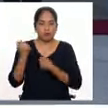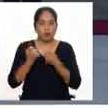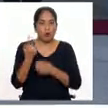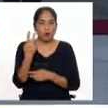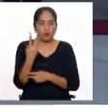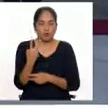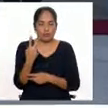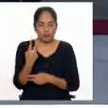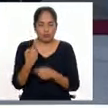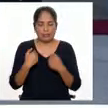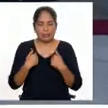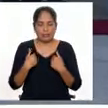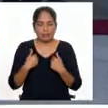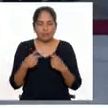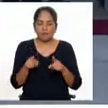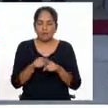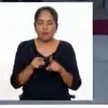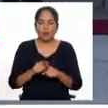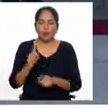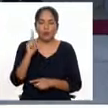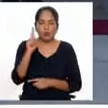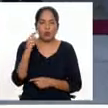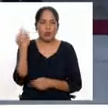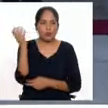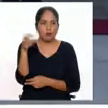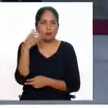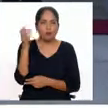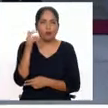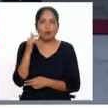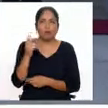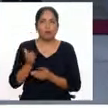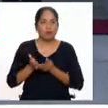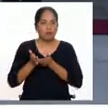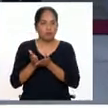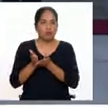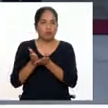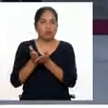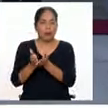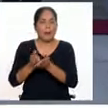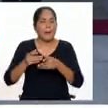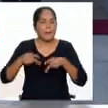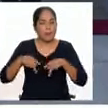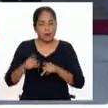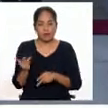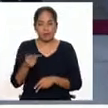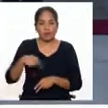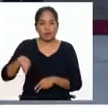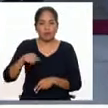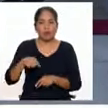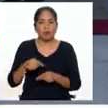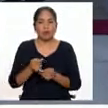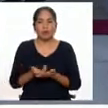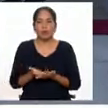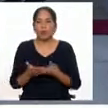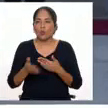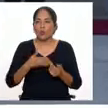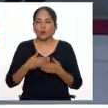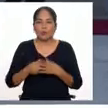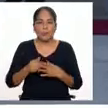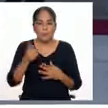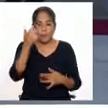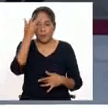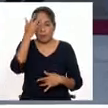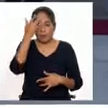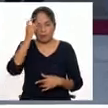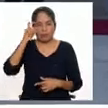ambulancias terrestres y una ambulancia fluvial, el cual va a permitir a los pacientes que necesitan